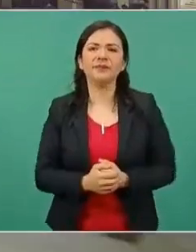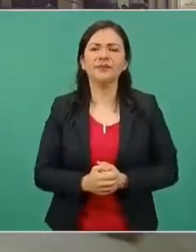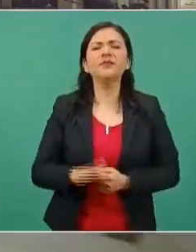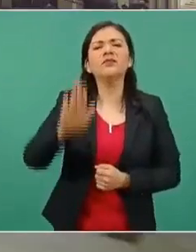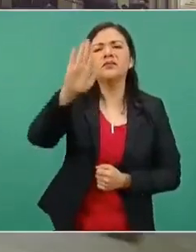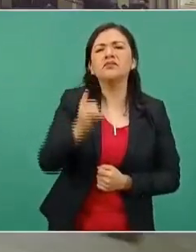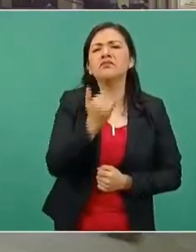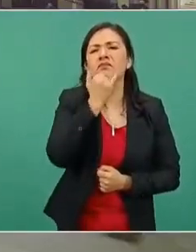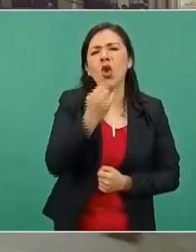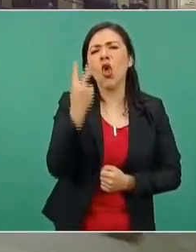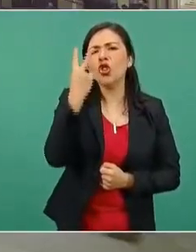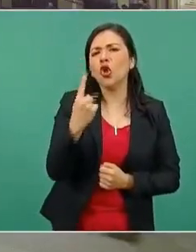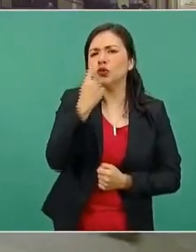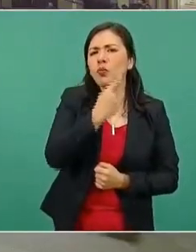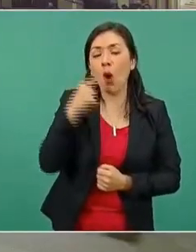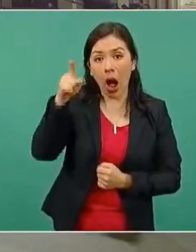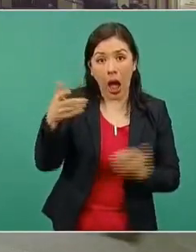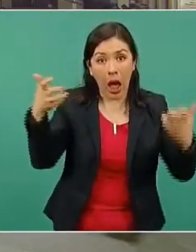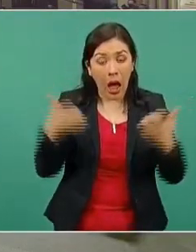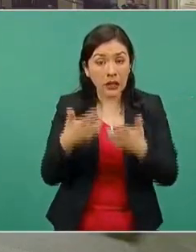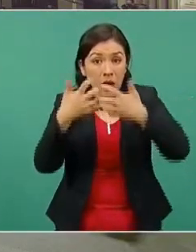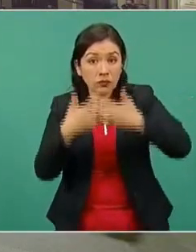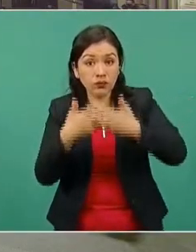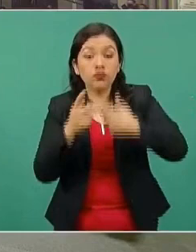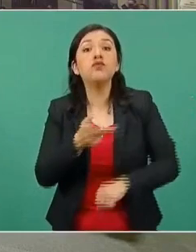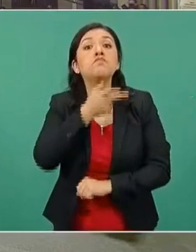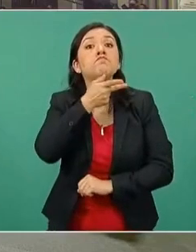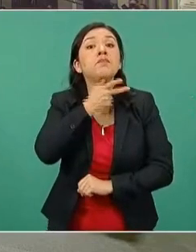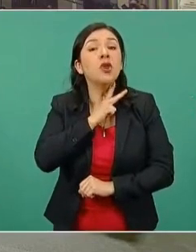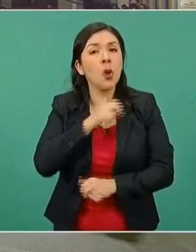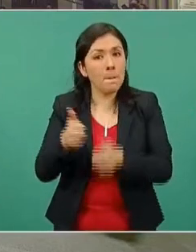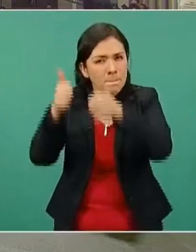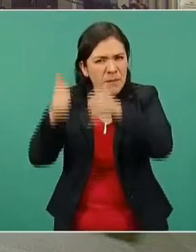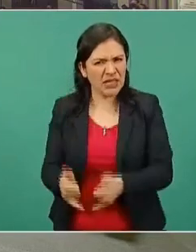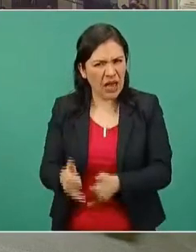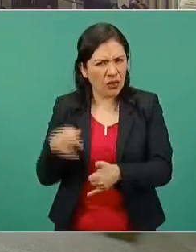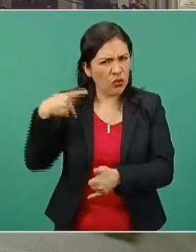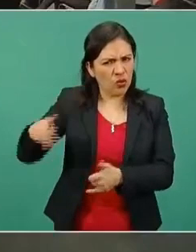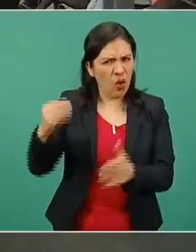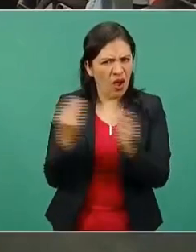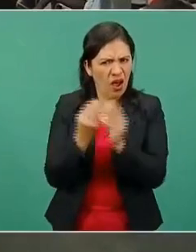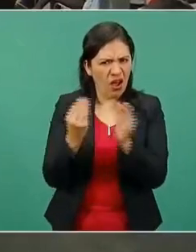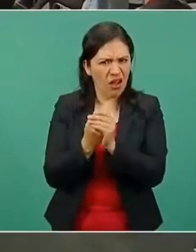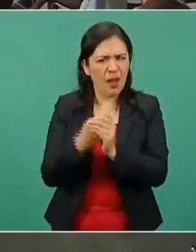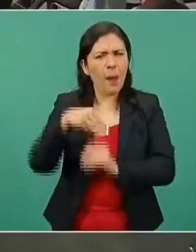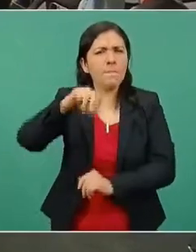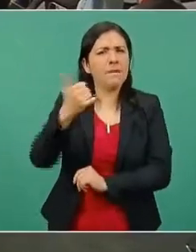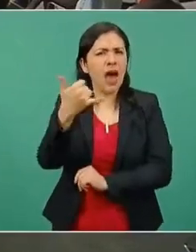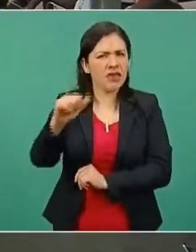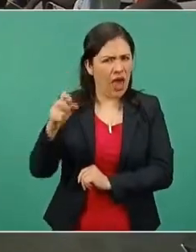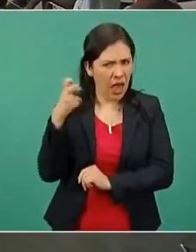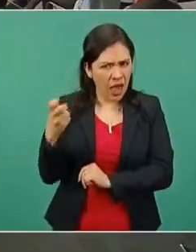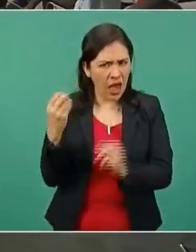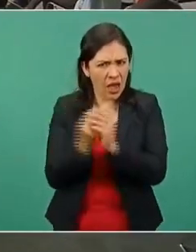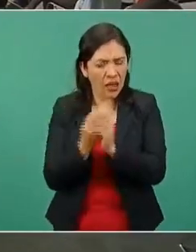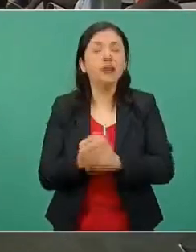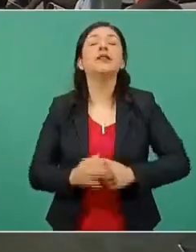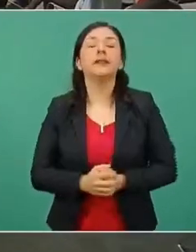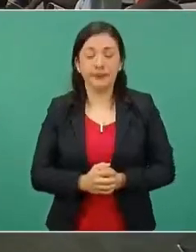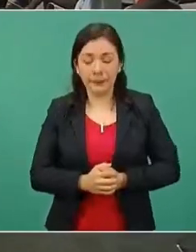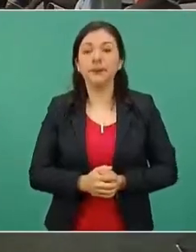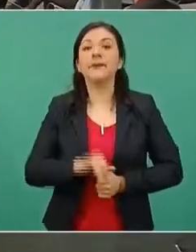Bocas va a procesar petróleo pesado, tipo Maya.